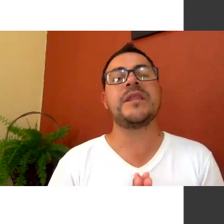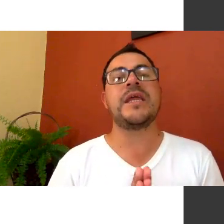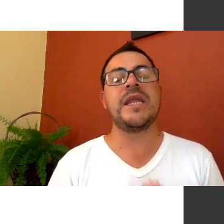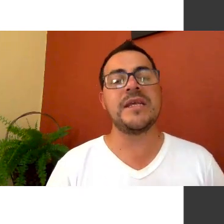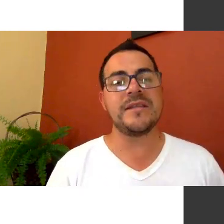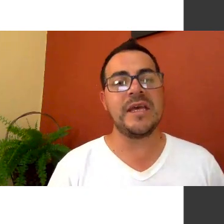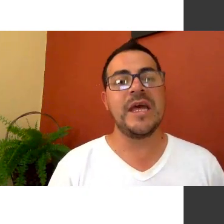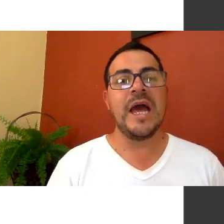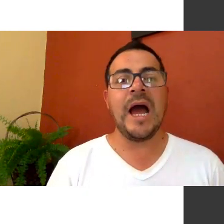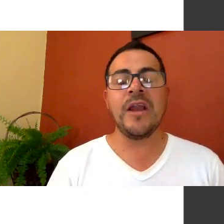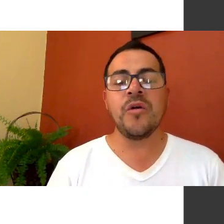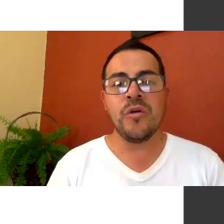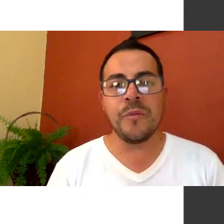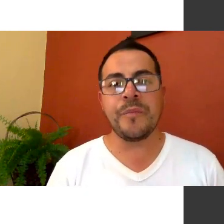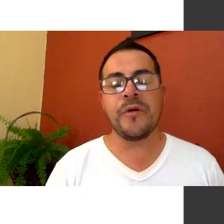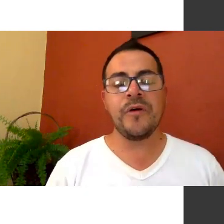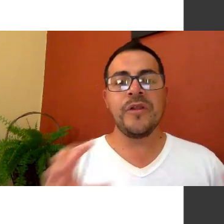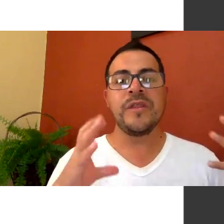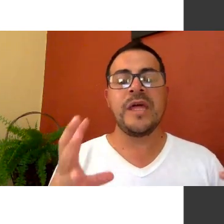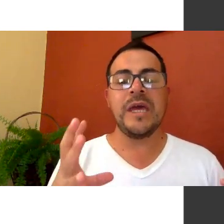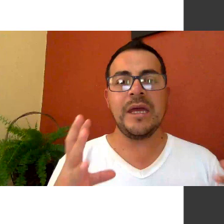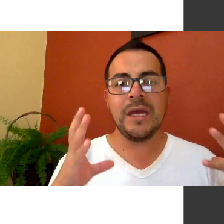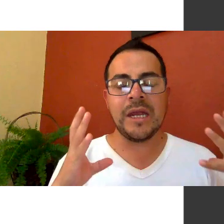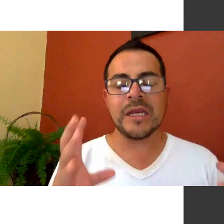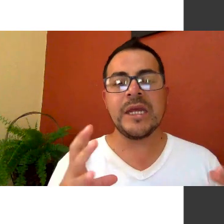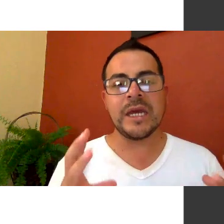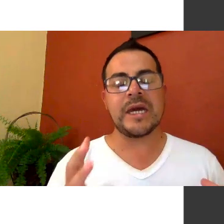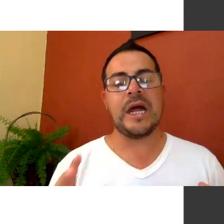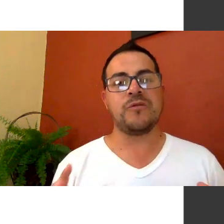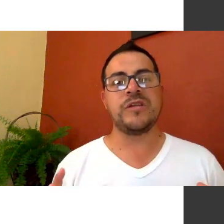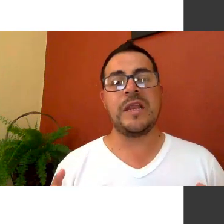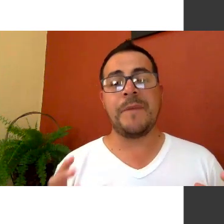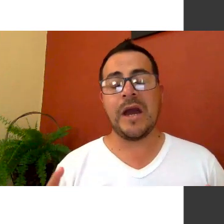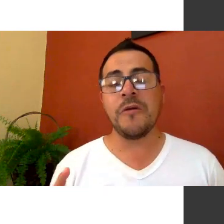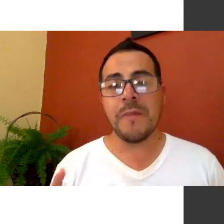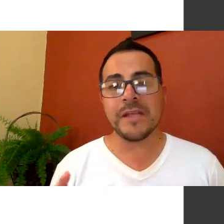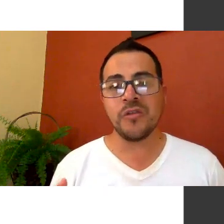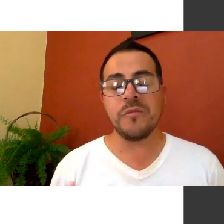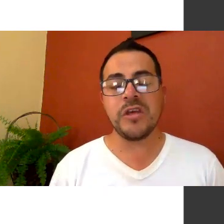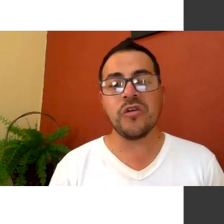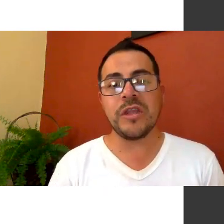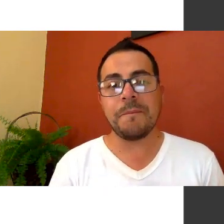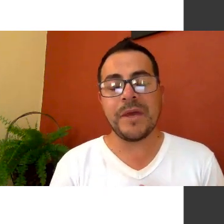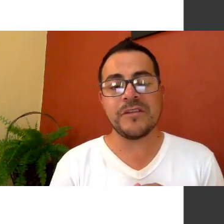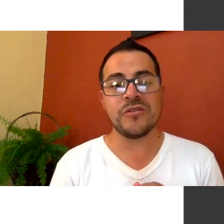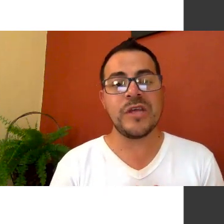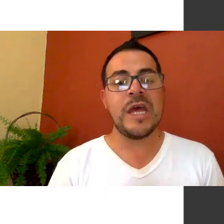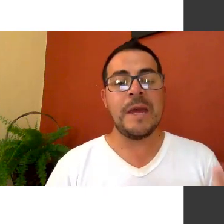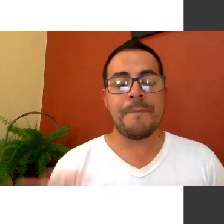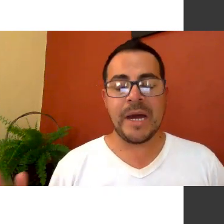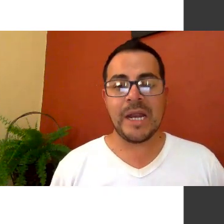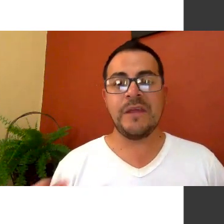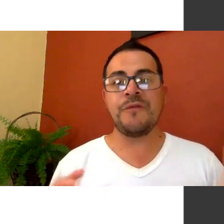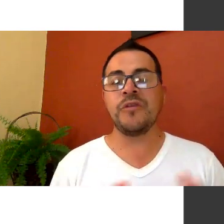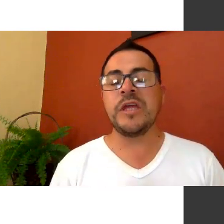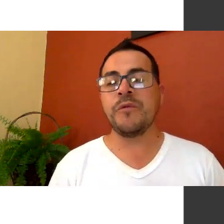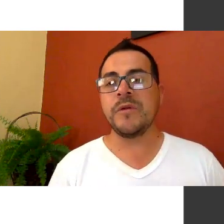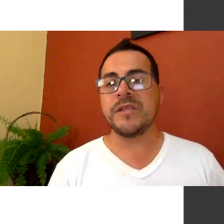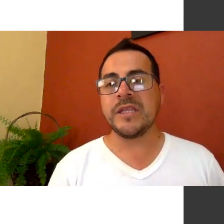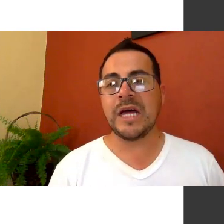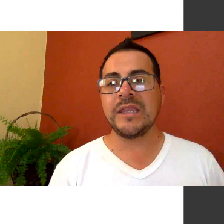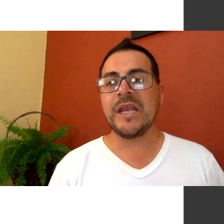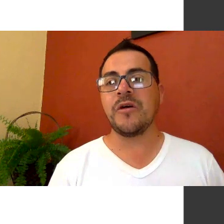sí pertenece al grupo de Enrique Krause. Le pagaron más de 1 millón de pesos para